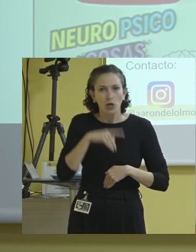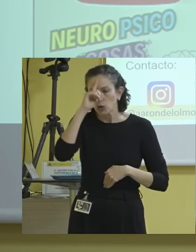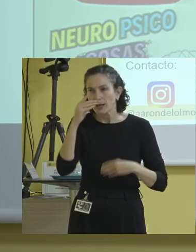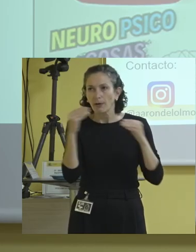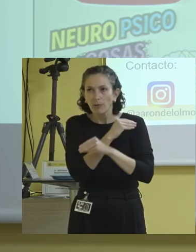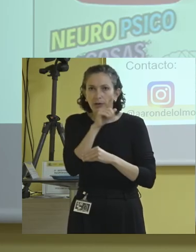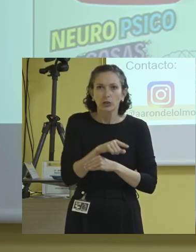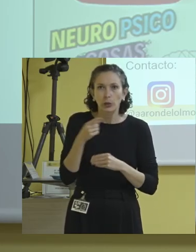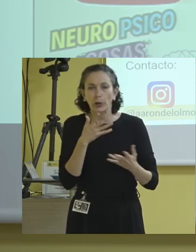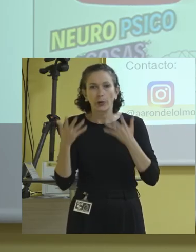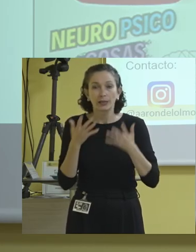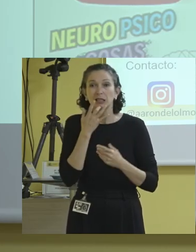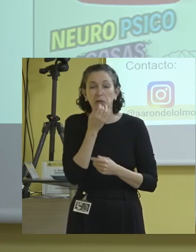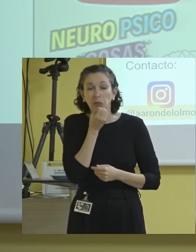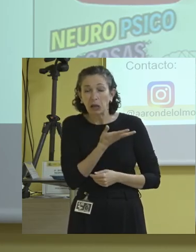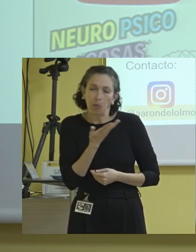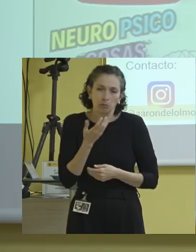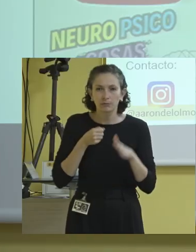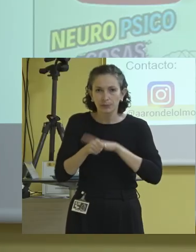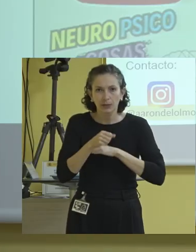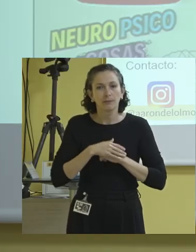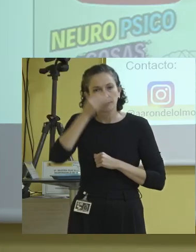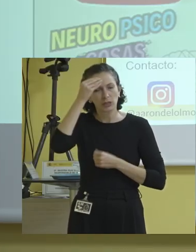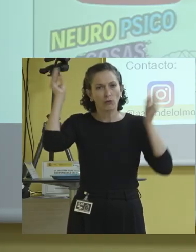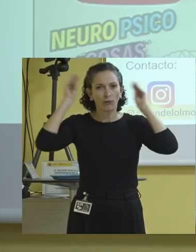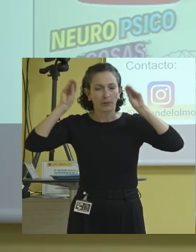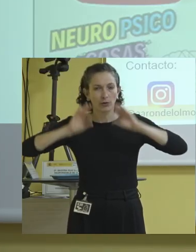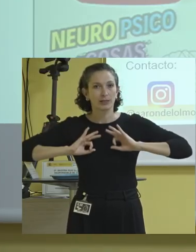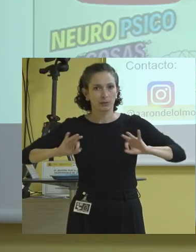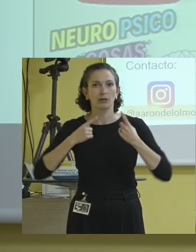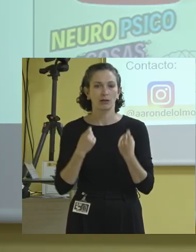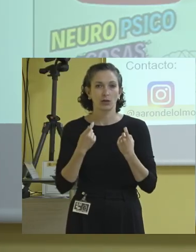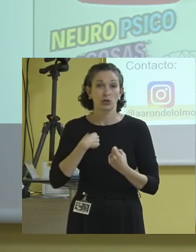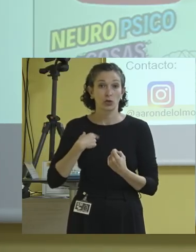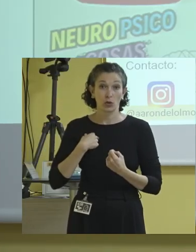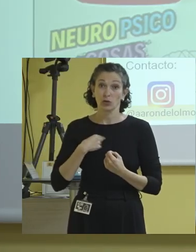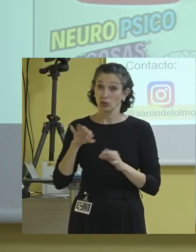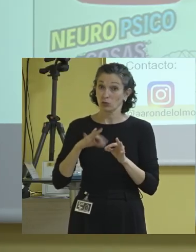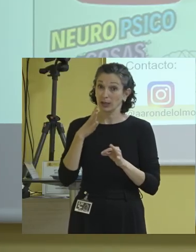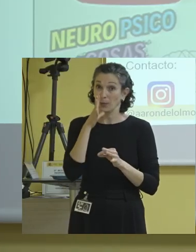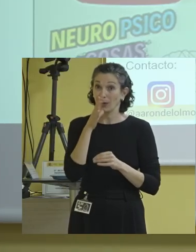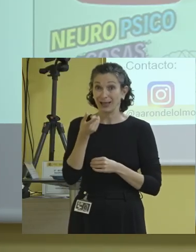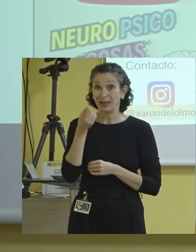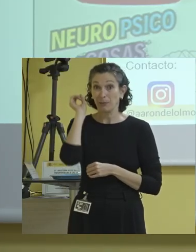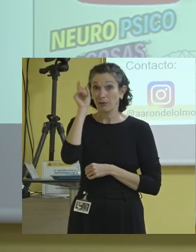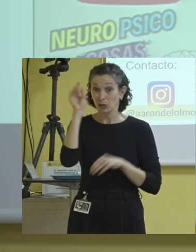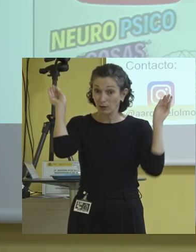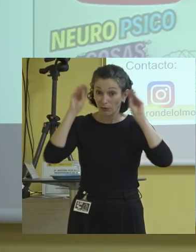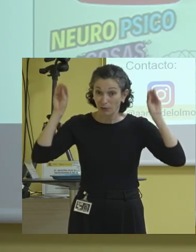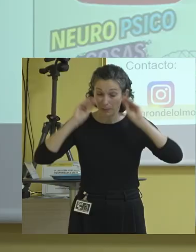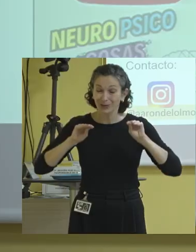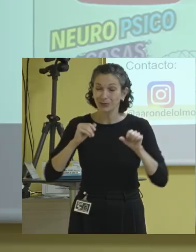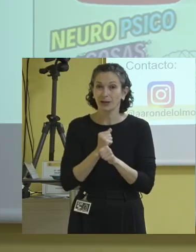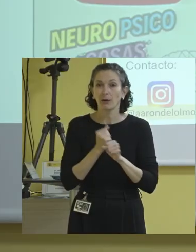pues las introduces. Yo creo que hace falta una formación específica. Yo tengo la suerte de que trabajo formando a docentes, pero como digo siempre, cuando hablo con